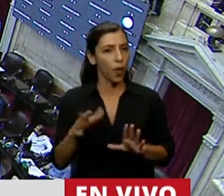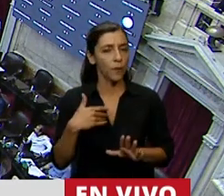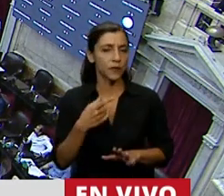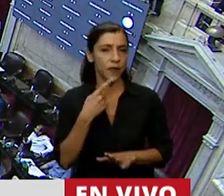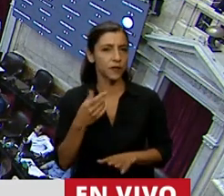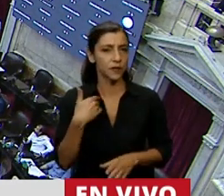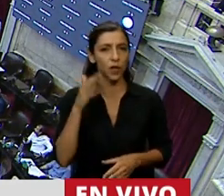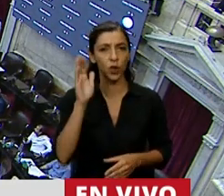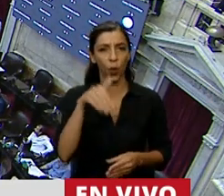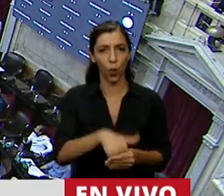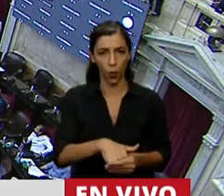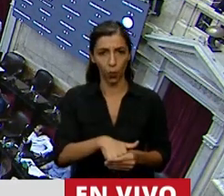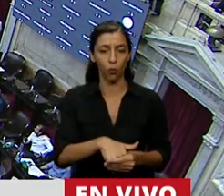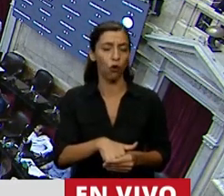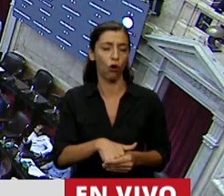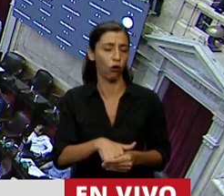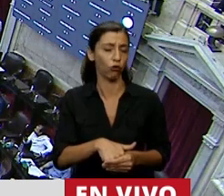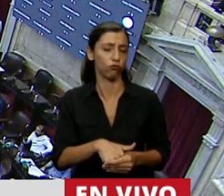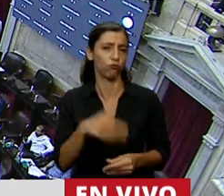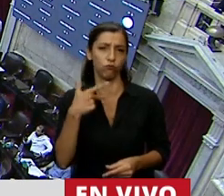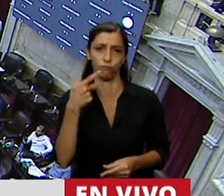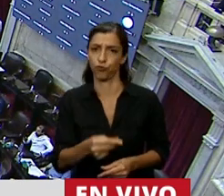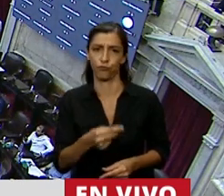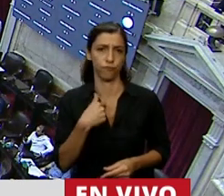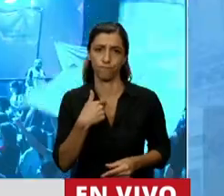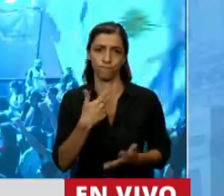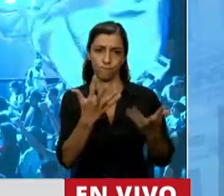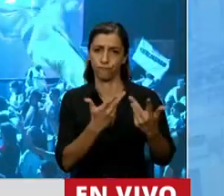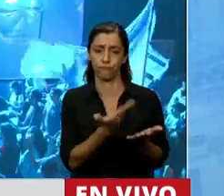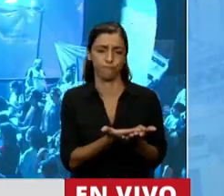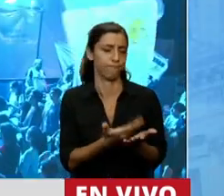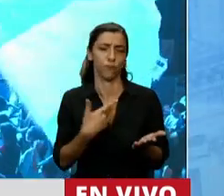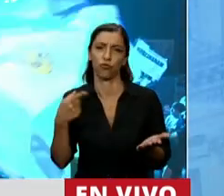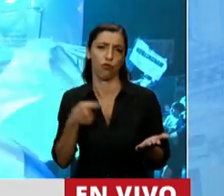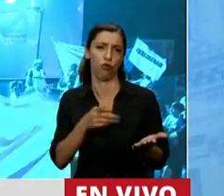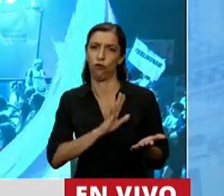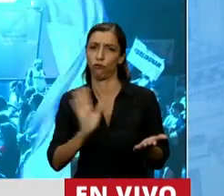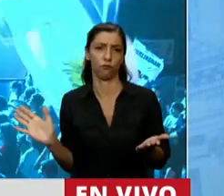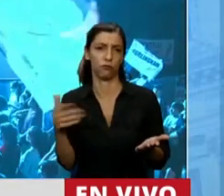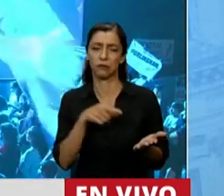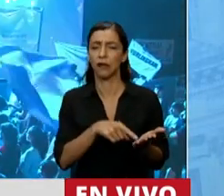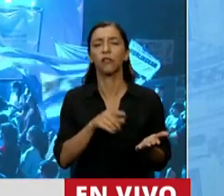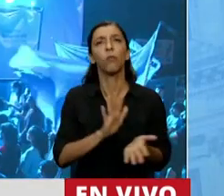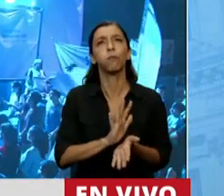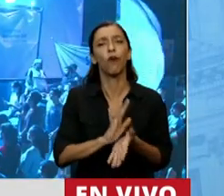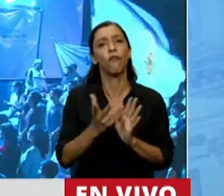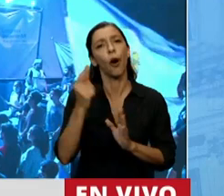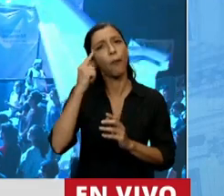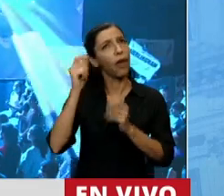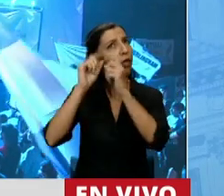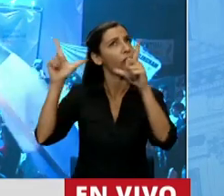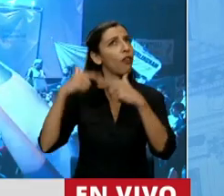mi voto, que va a ser en contra de este proyecto, porque entiendo que esto no es una cuestión de ideologías, ni si